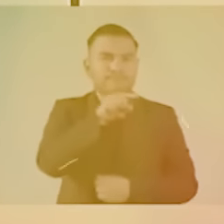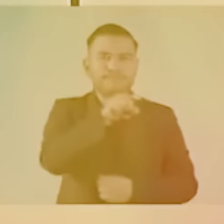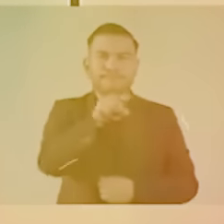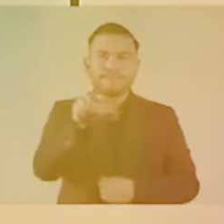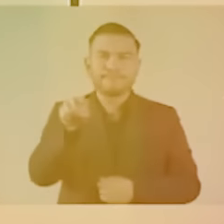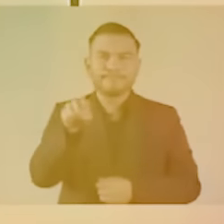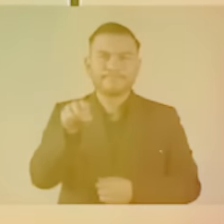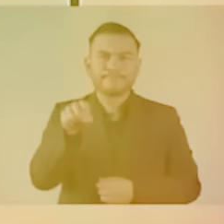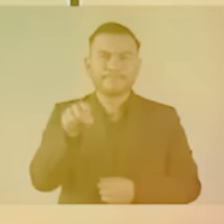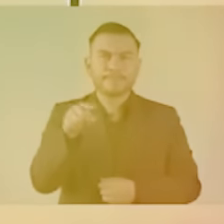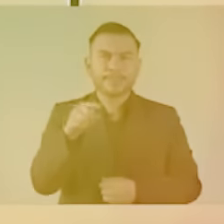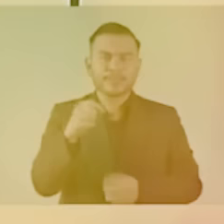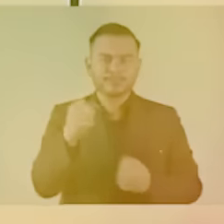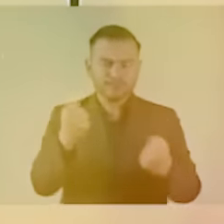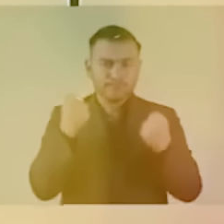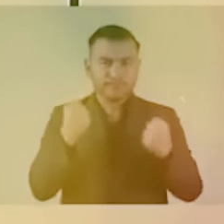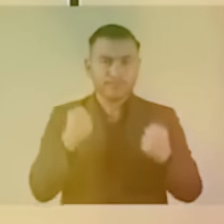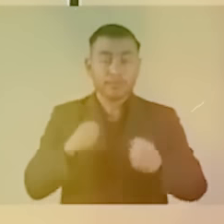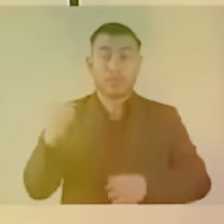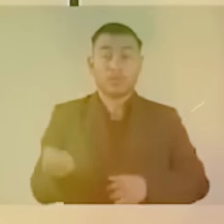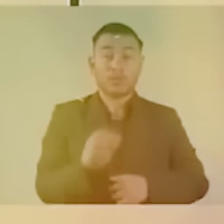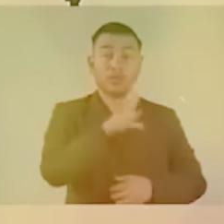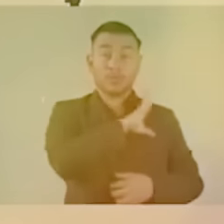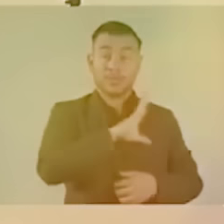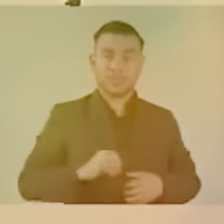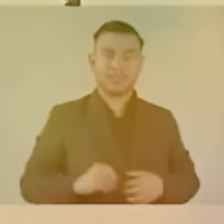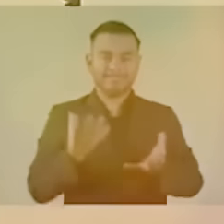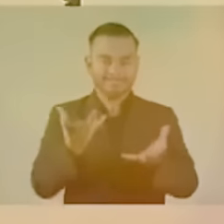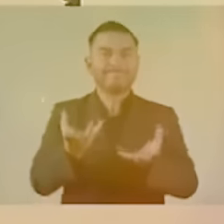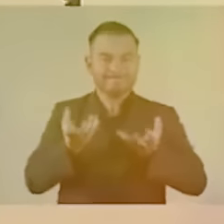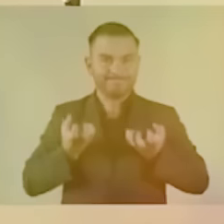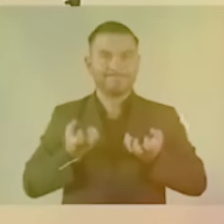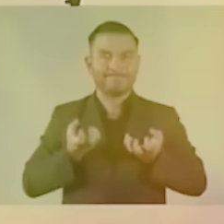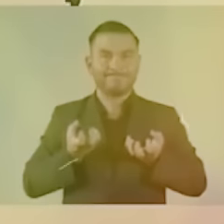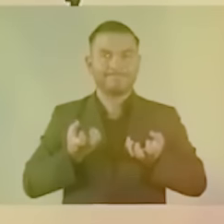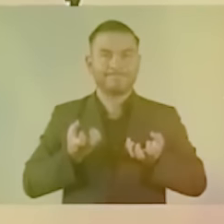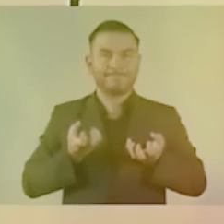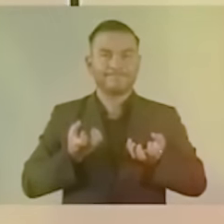Ustedes gritaron con fuerza el nuevo El Salvador que querían tener.